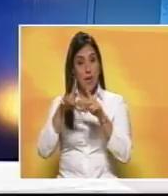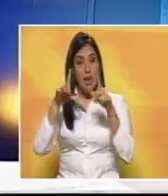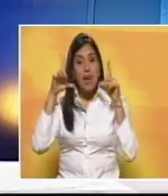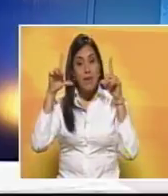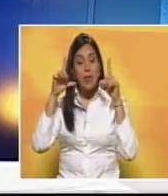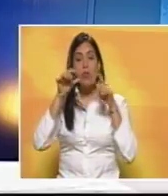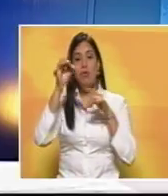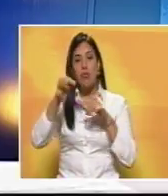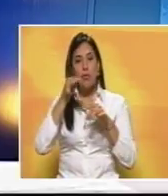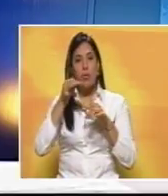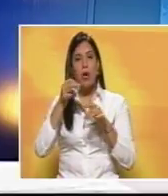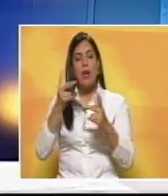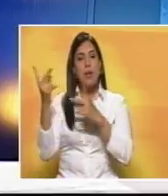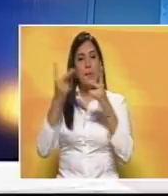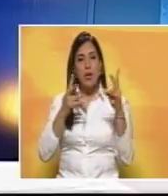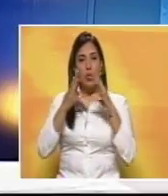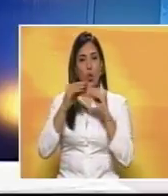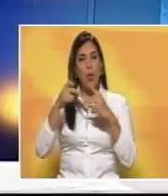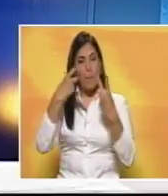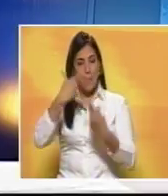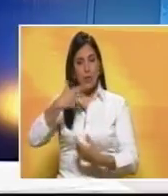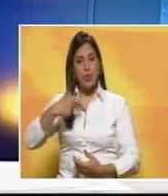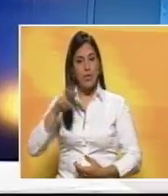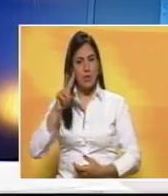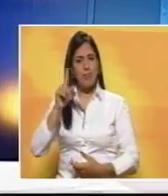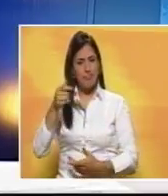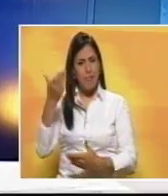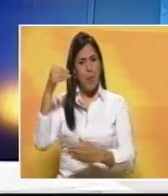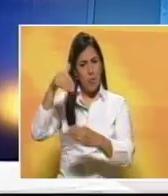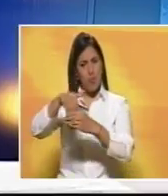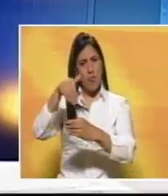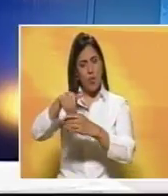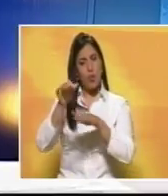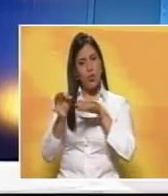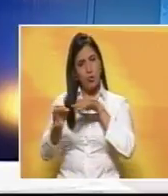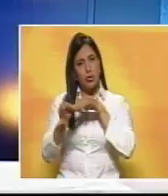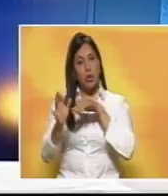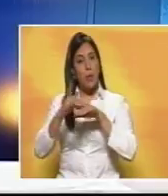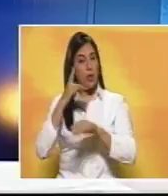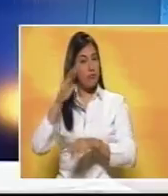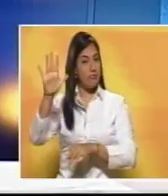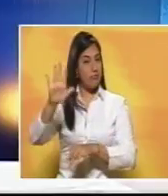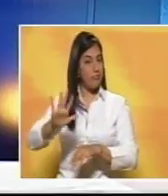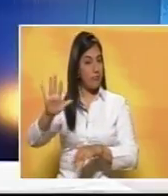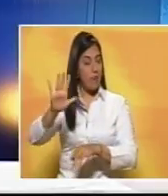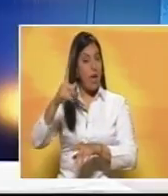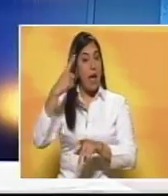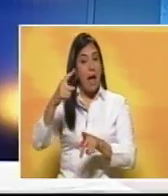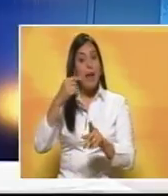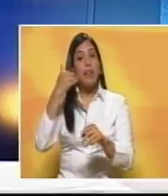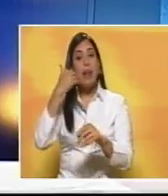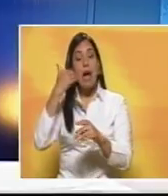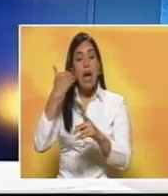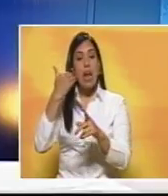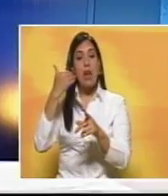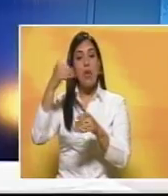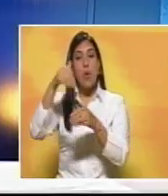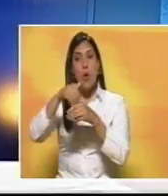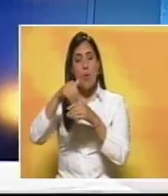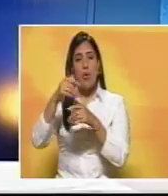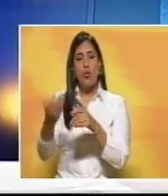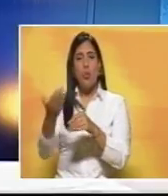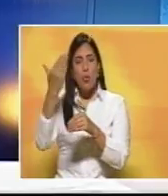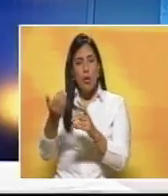Libertador, Nigmer Evans, invitó a los venezolanos a ejercer el derecho al voto en las municipales por considerar que el sufragio es una